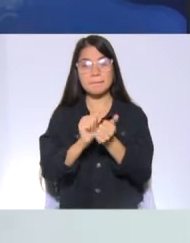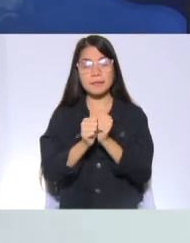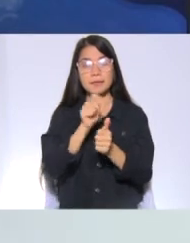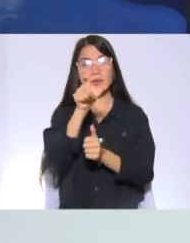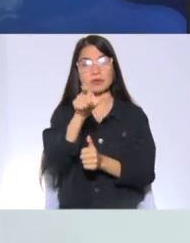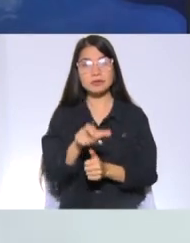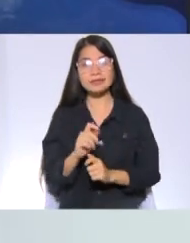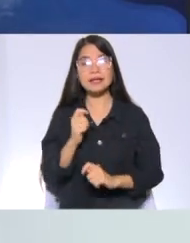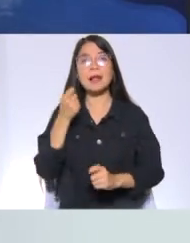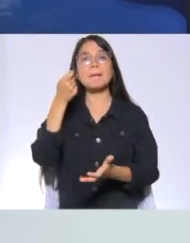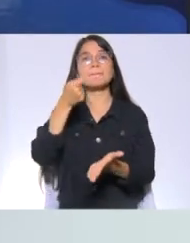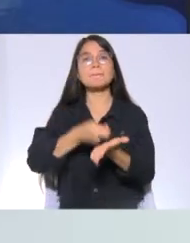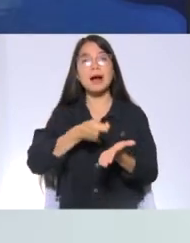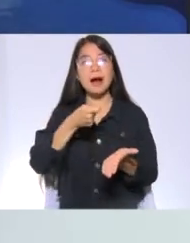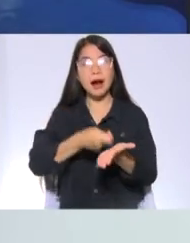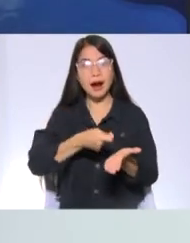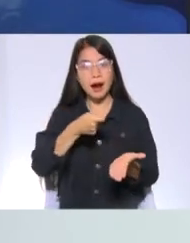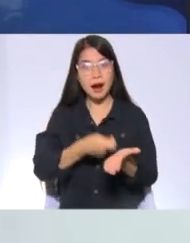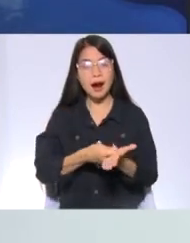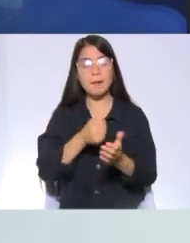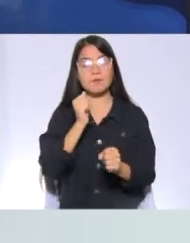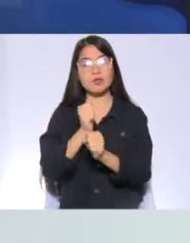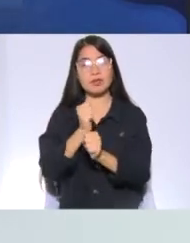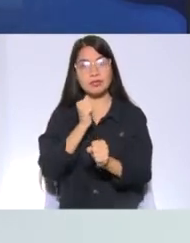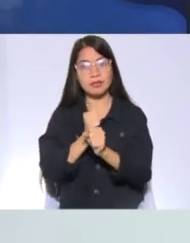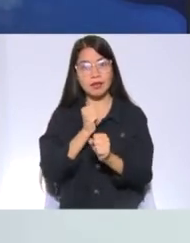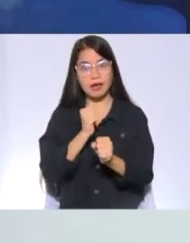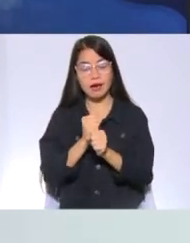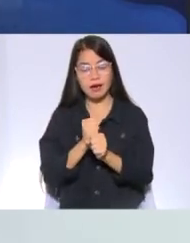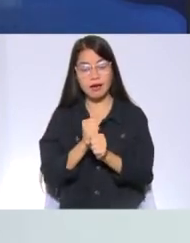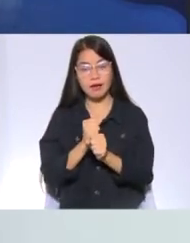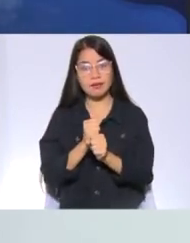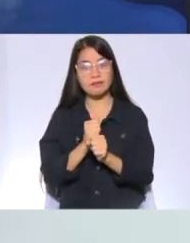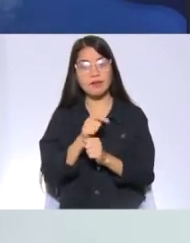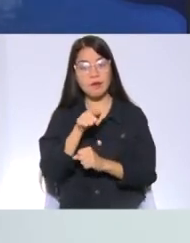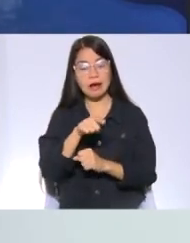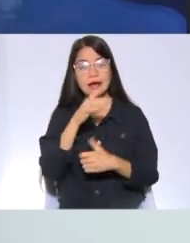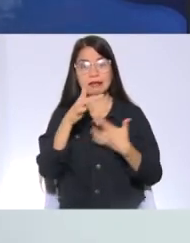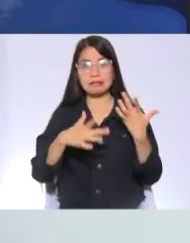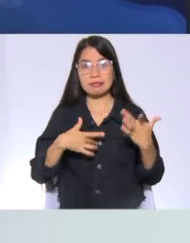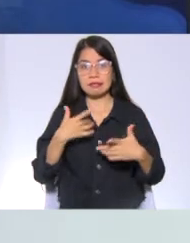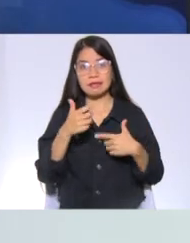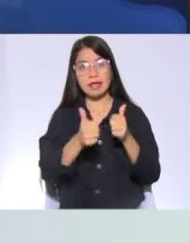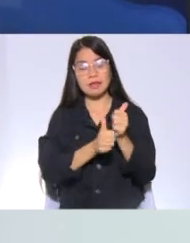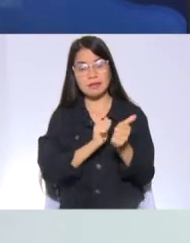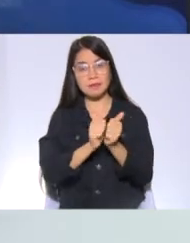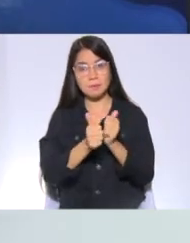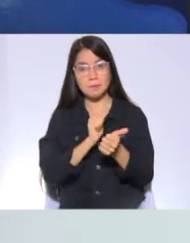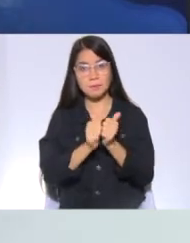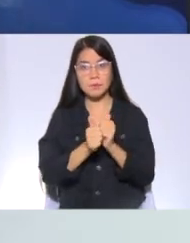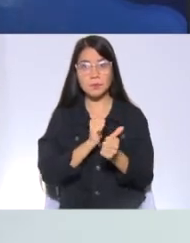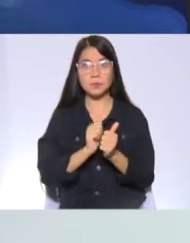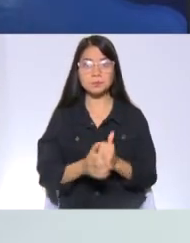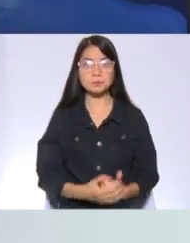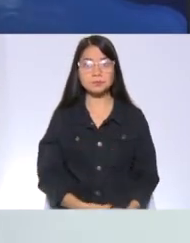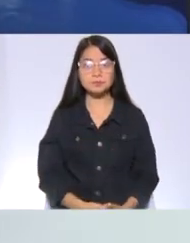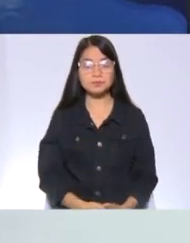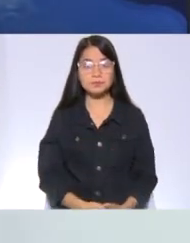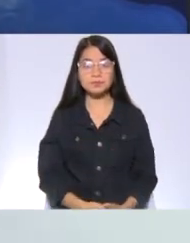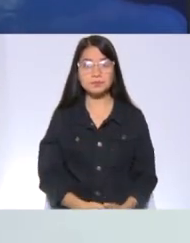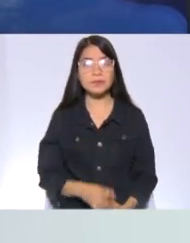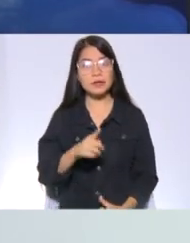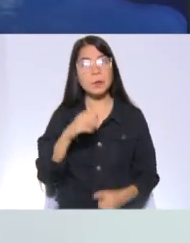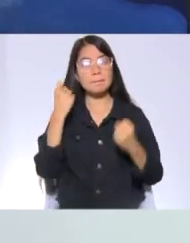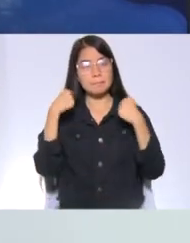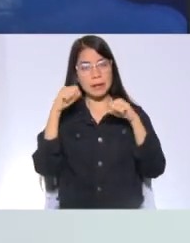remunerados por el trabajo que realizan en esa actividad. Es decir, ellos, además de practicar ese deporte,